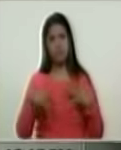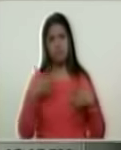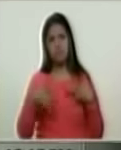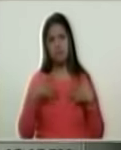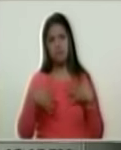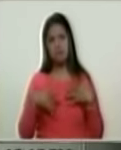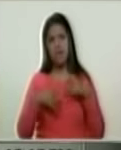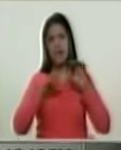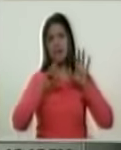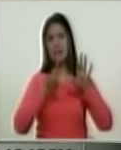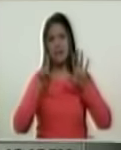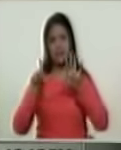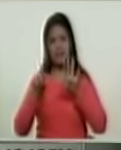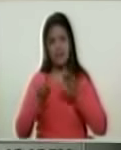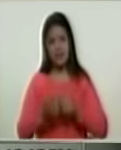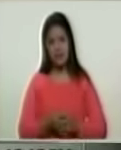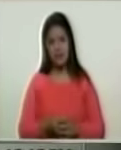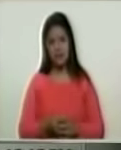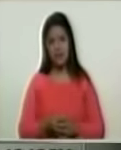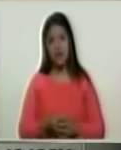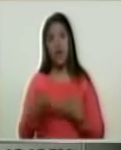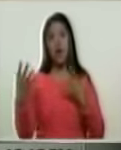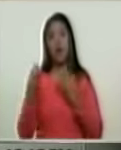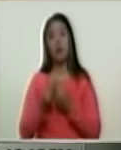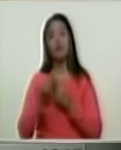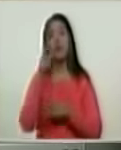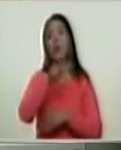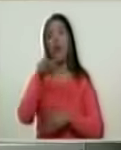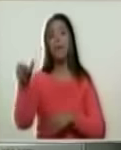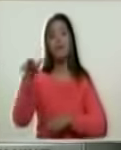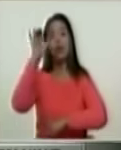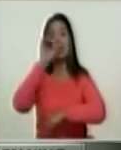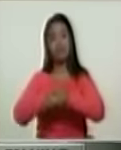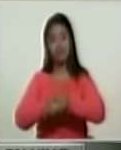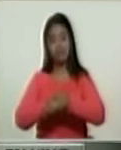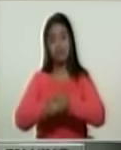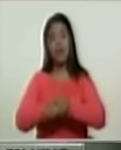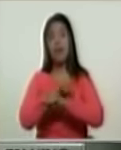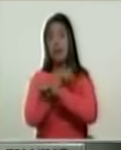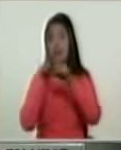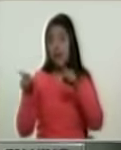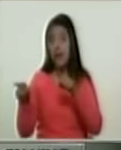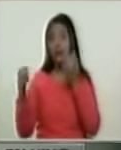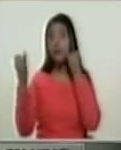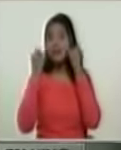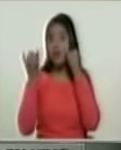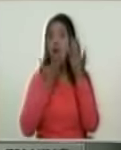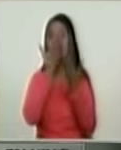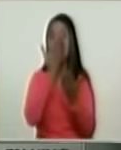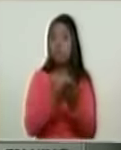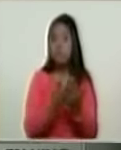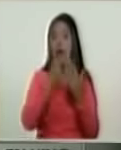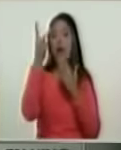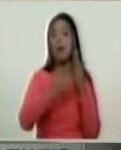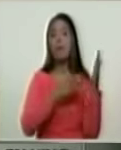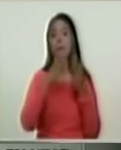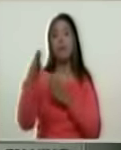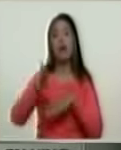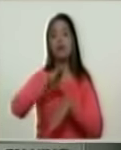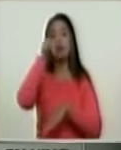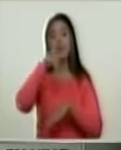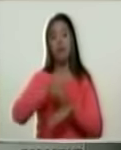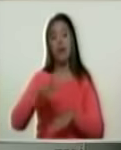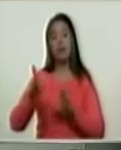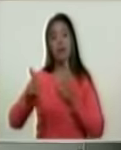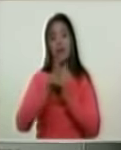actividad, la número 66, que es con los privados y privadas de libertad, y ellos haciendo sus aportes al Plan Nacional de